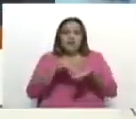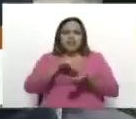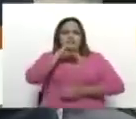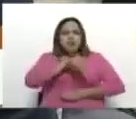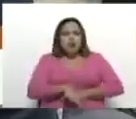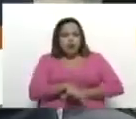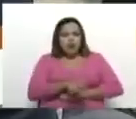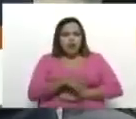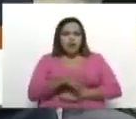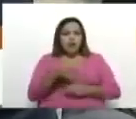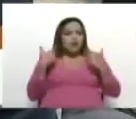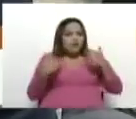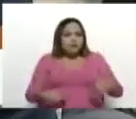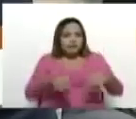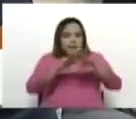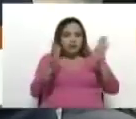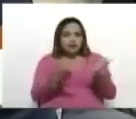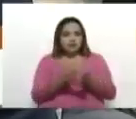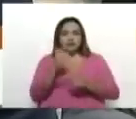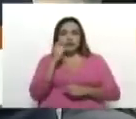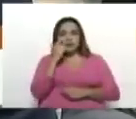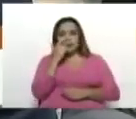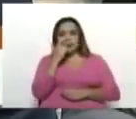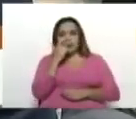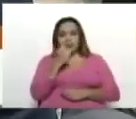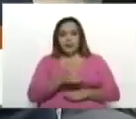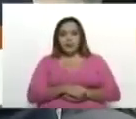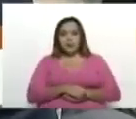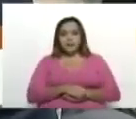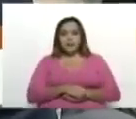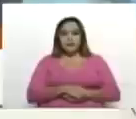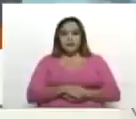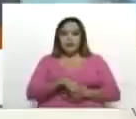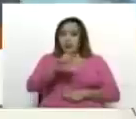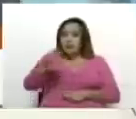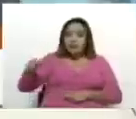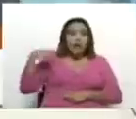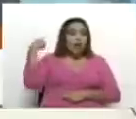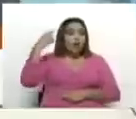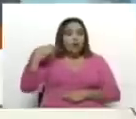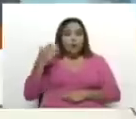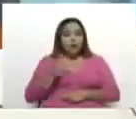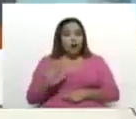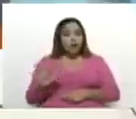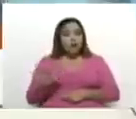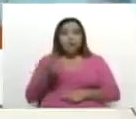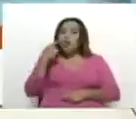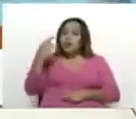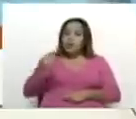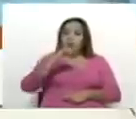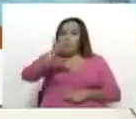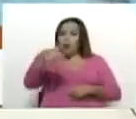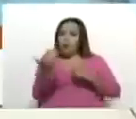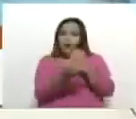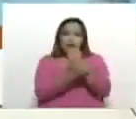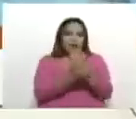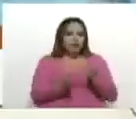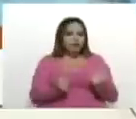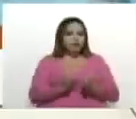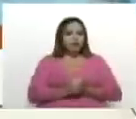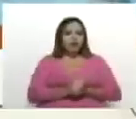historia de la ignominia del planeta entero que unos psicópatas loco me refiero a Juan guaidó